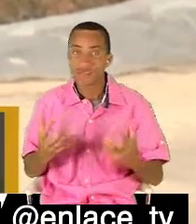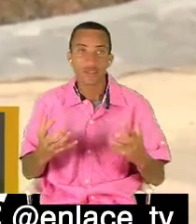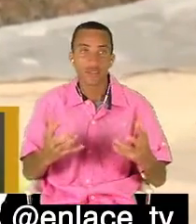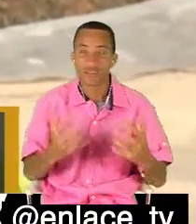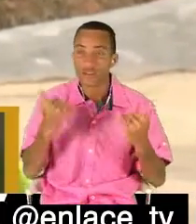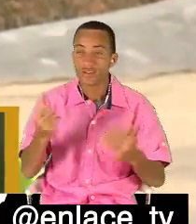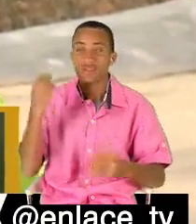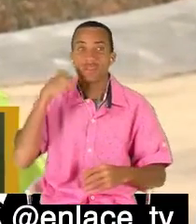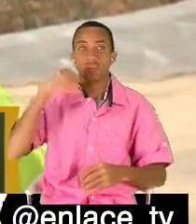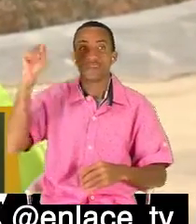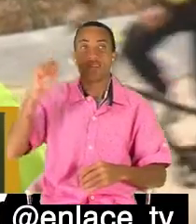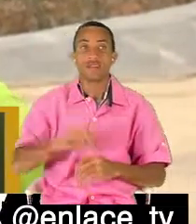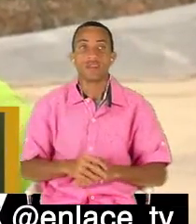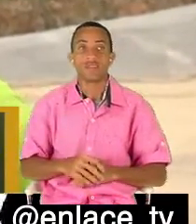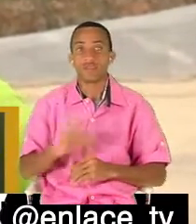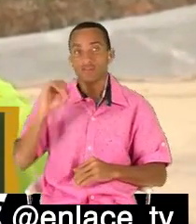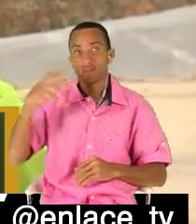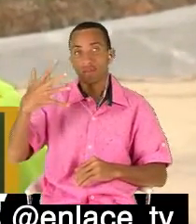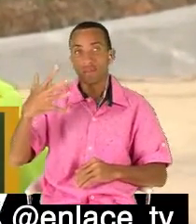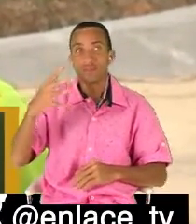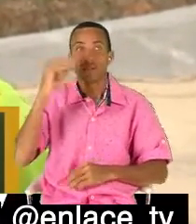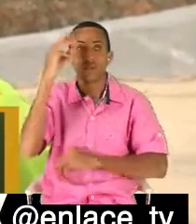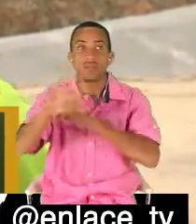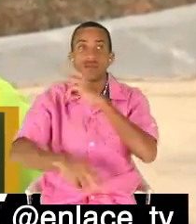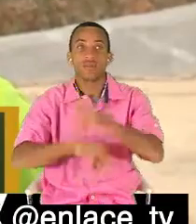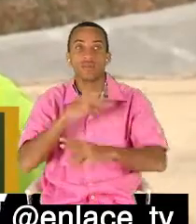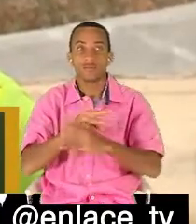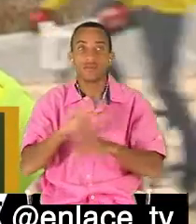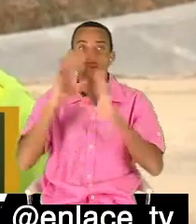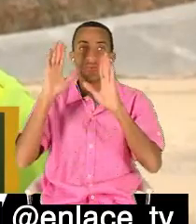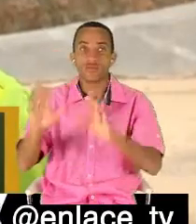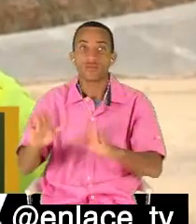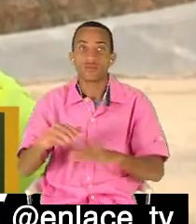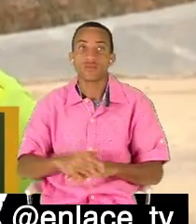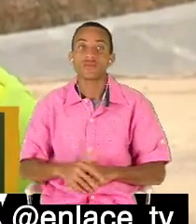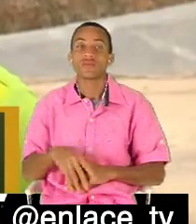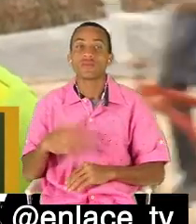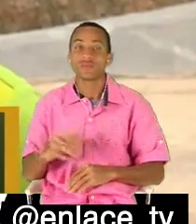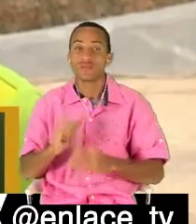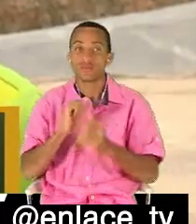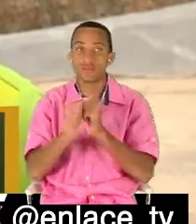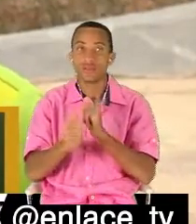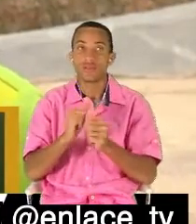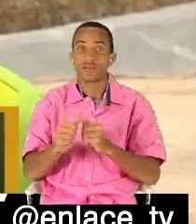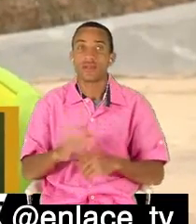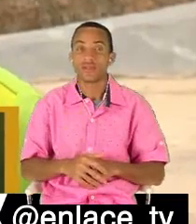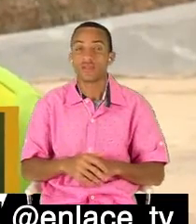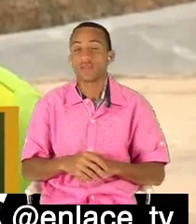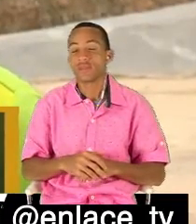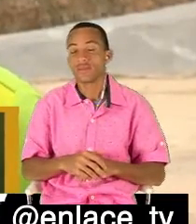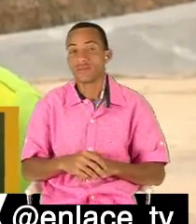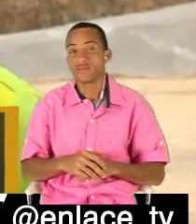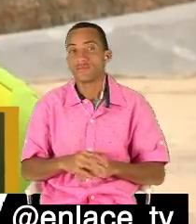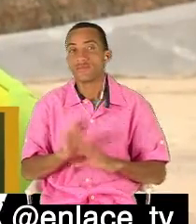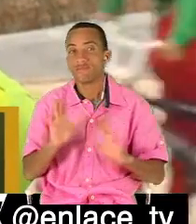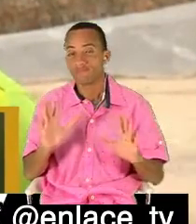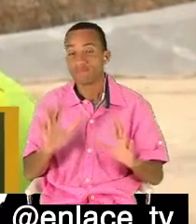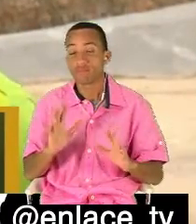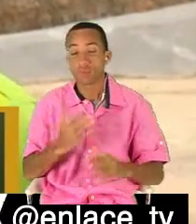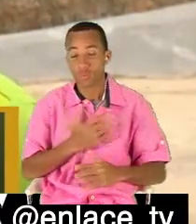que ha tenido, ser quinta del mundo en esta disciplina deportiva, pues es de